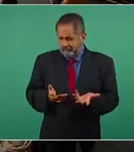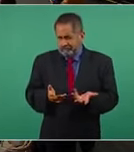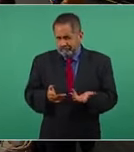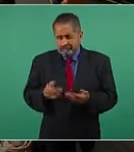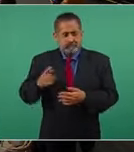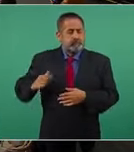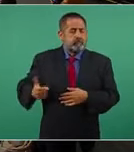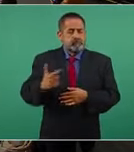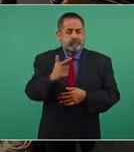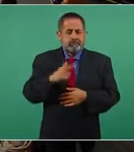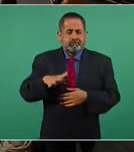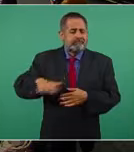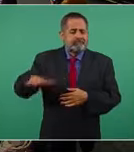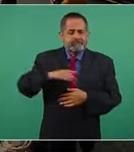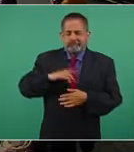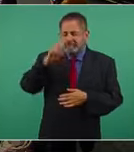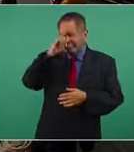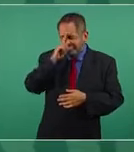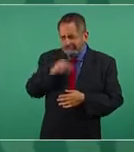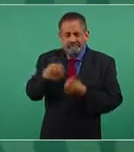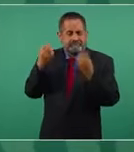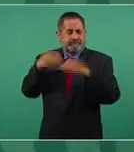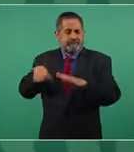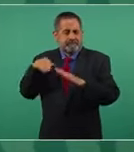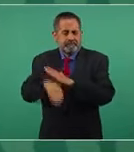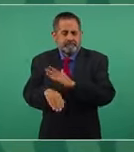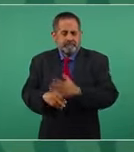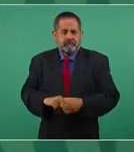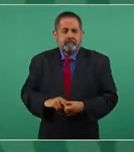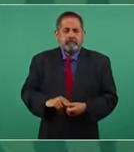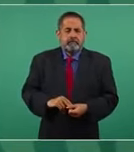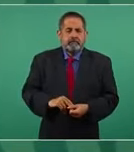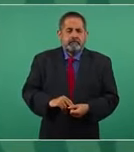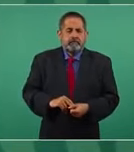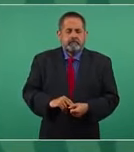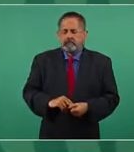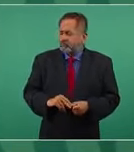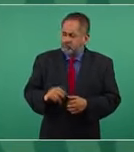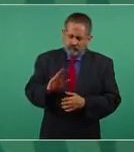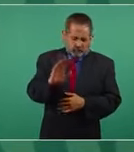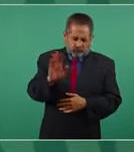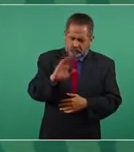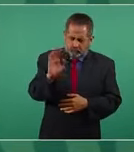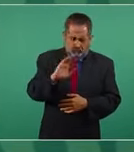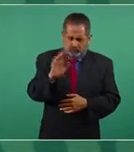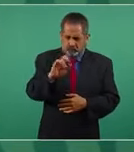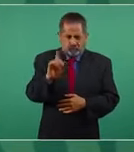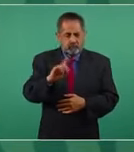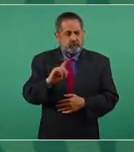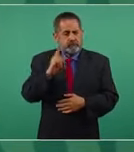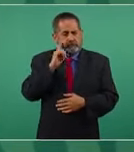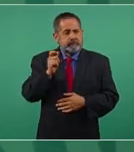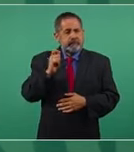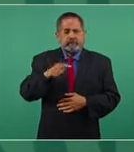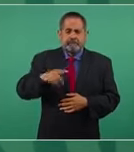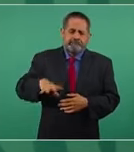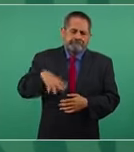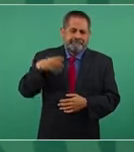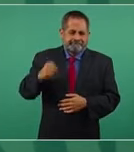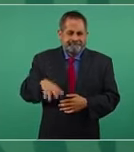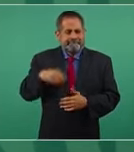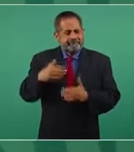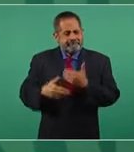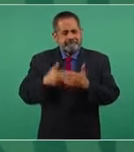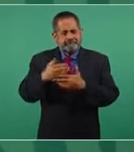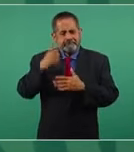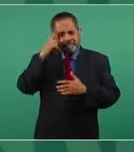fallido en Guanajuato? No, estamos luchando para que haya paz